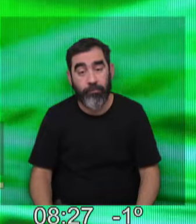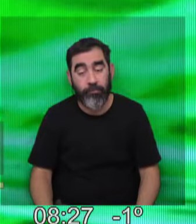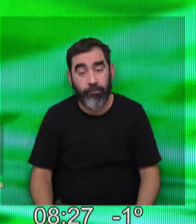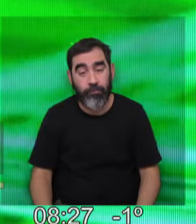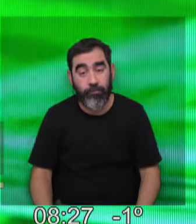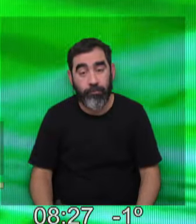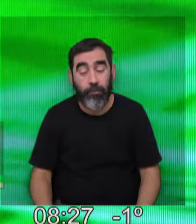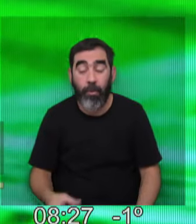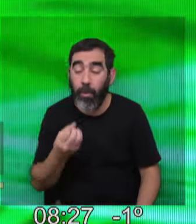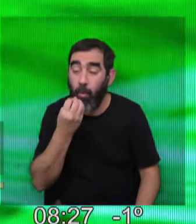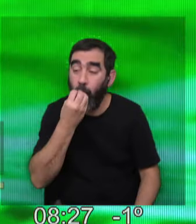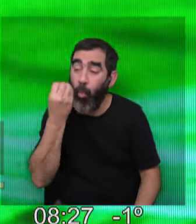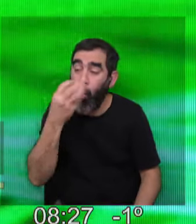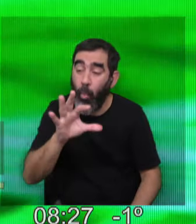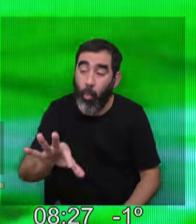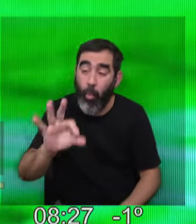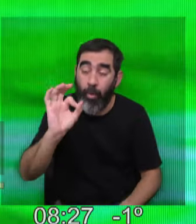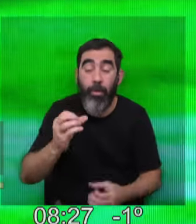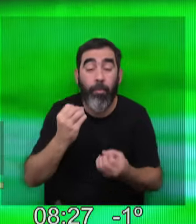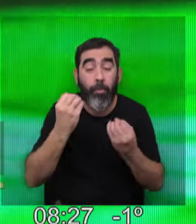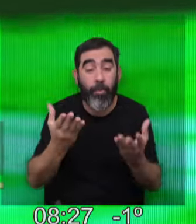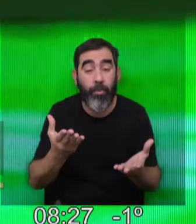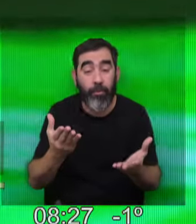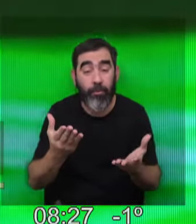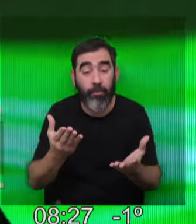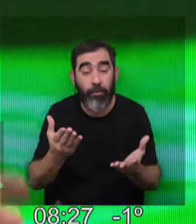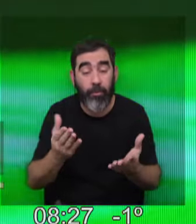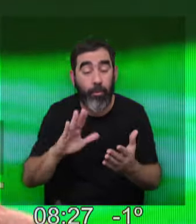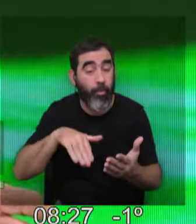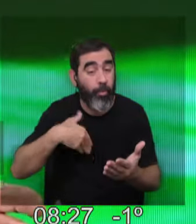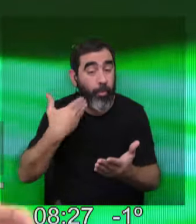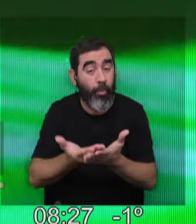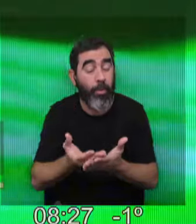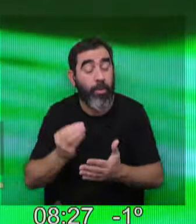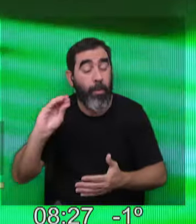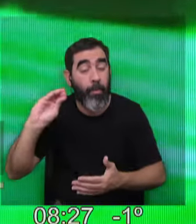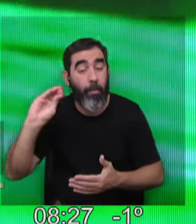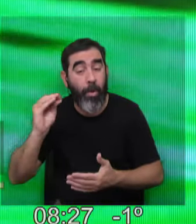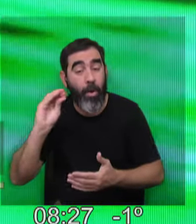definición es buena en el sentido de que, bueno, es la propuesta más joven